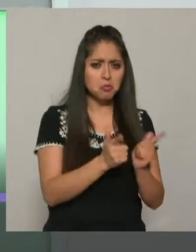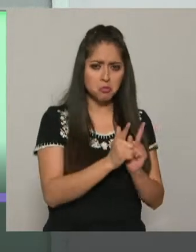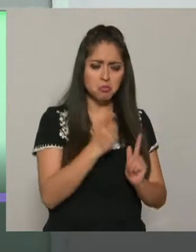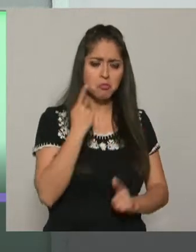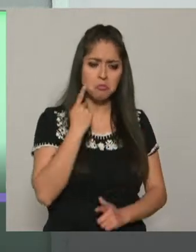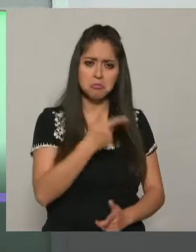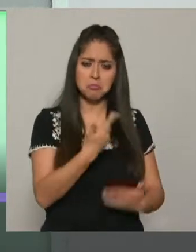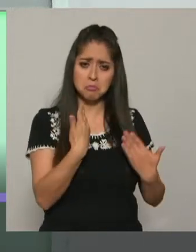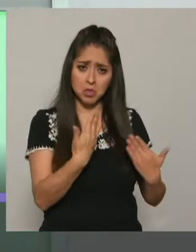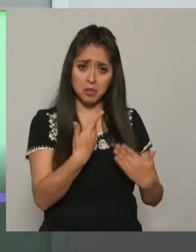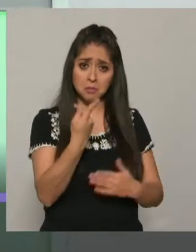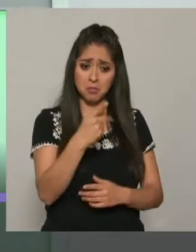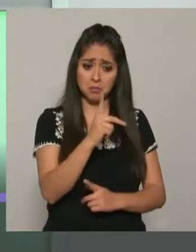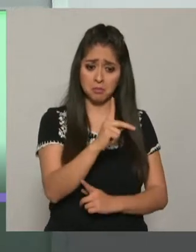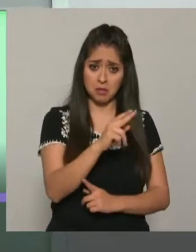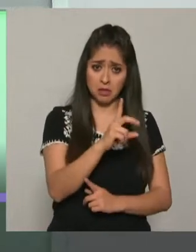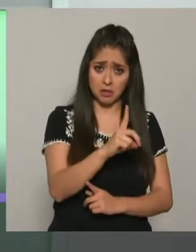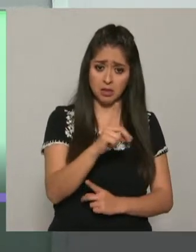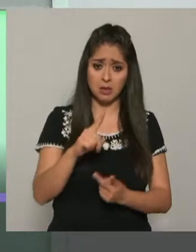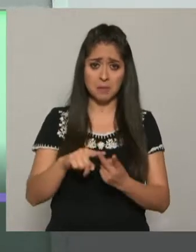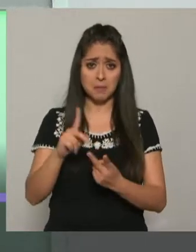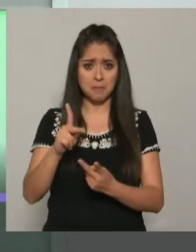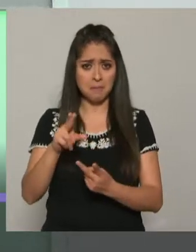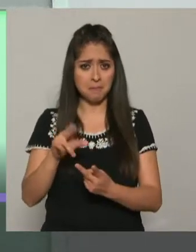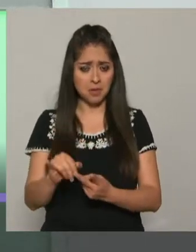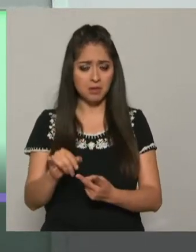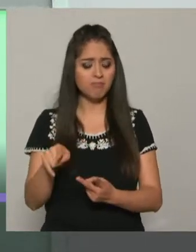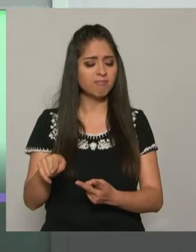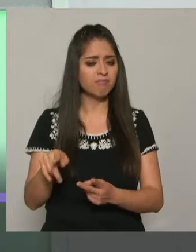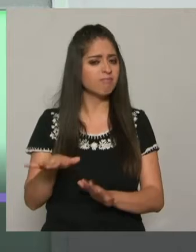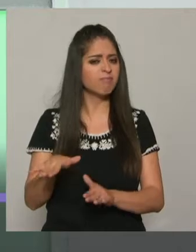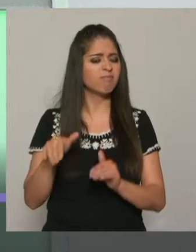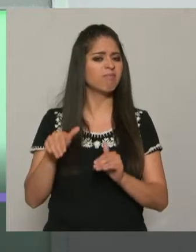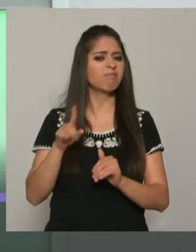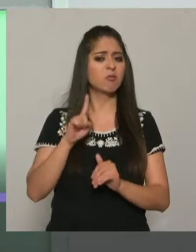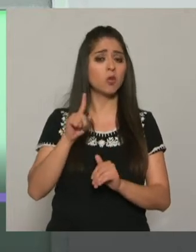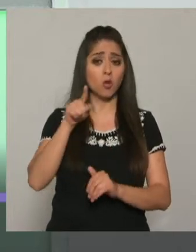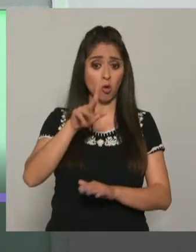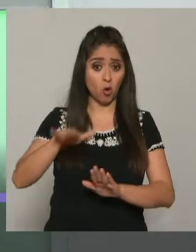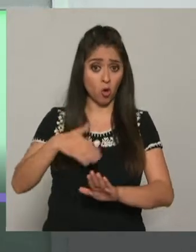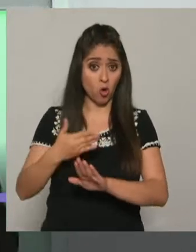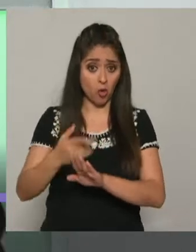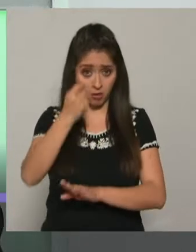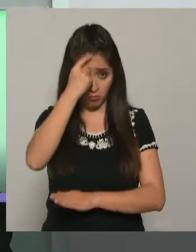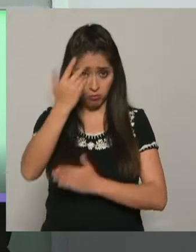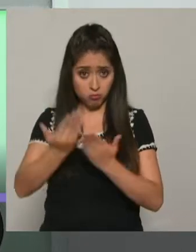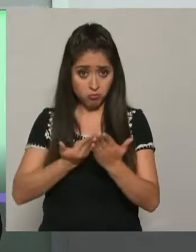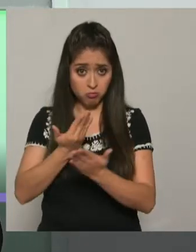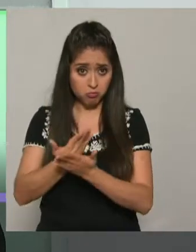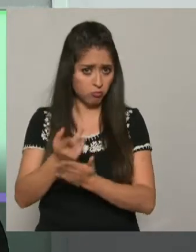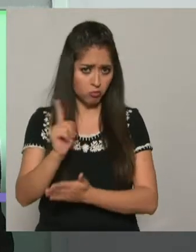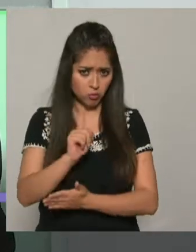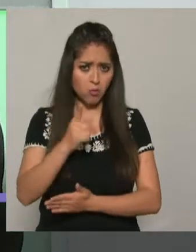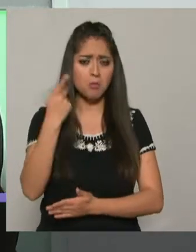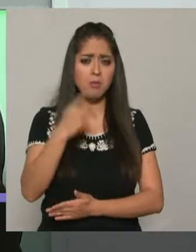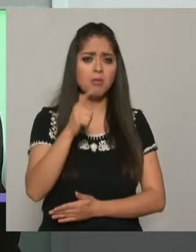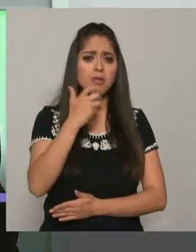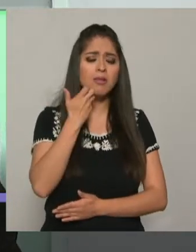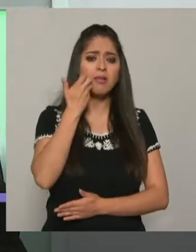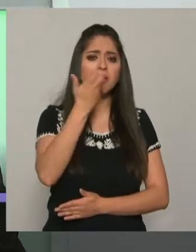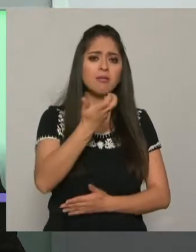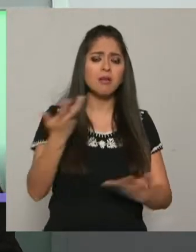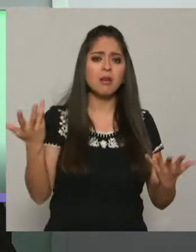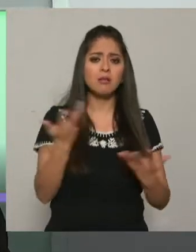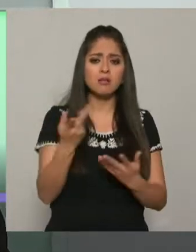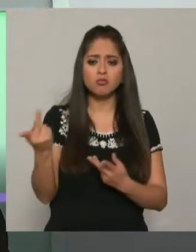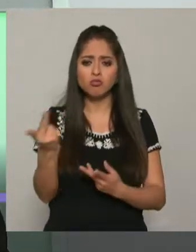PRI. Ellos decidieron abstenerse, pero no por una cuestión de estar en contra de la iniciativa, sino más bien para dejar, o yo creo que la intención